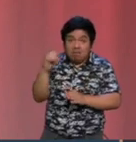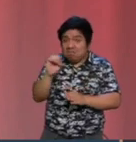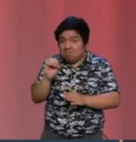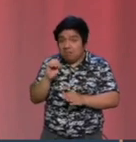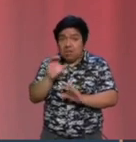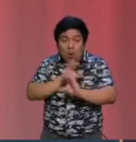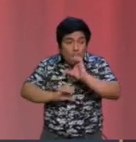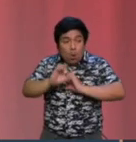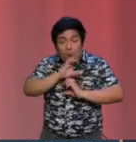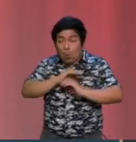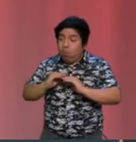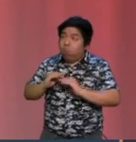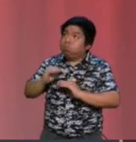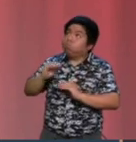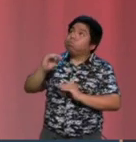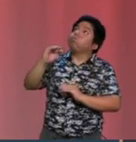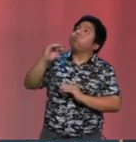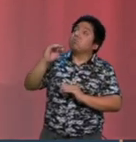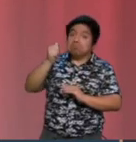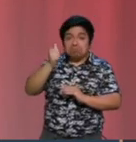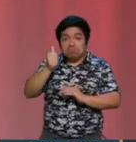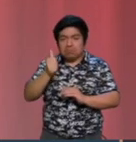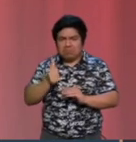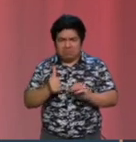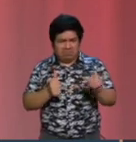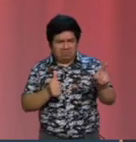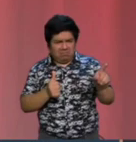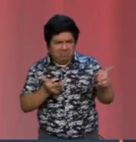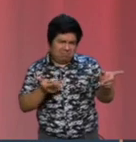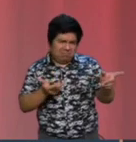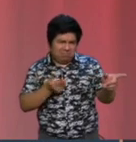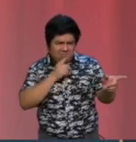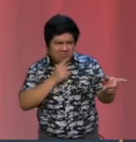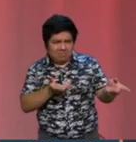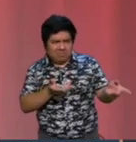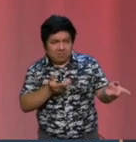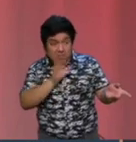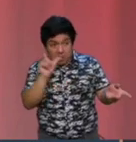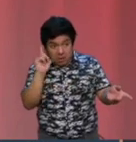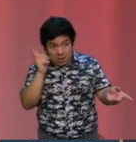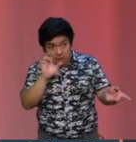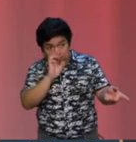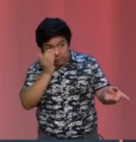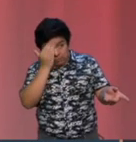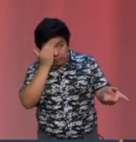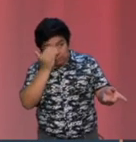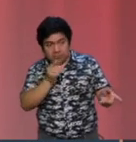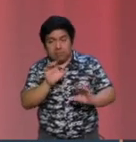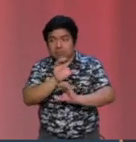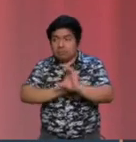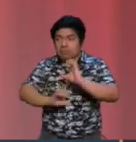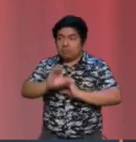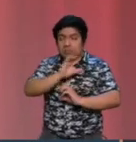como con Claudia Sheinbaum. Llevó el salario, ¿Es suficiente lo que ganan los hay que policías? seguir aumentando, pero ojalá reconozcas que Pues no hay Claudia mentira, Sheinbaum, no